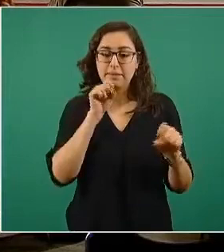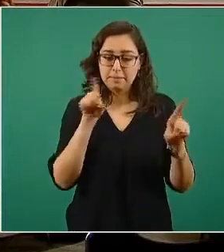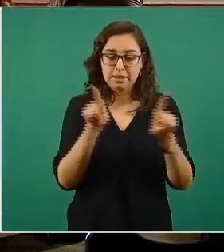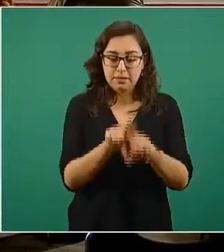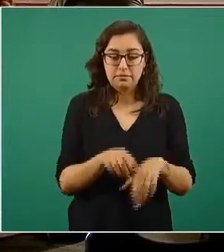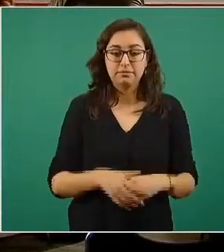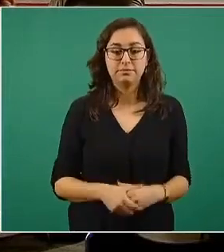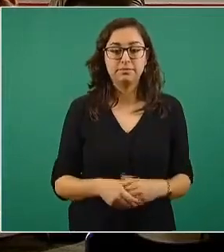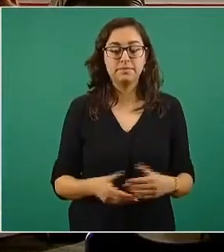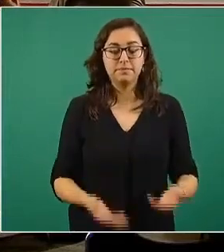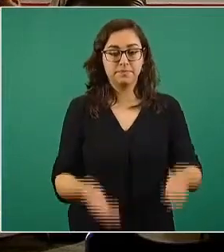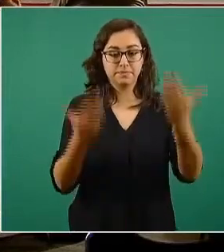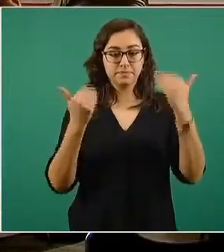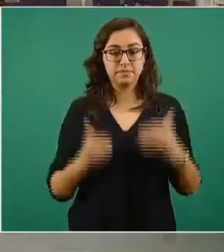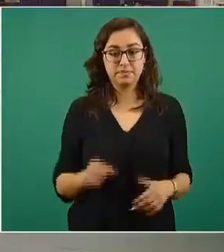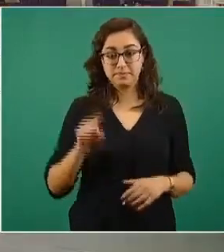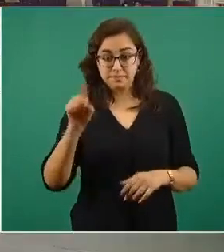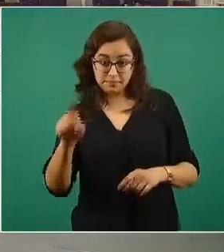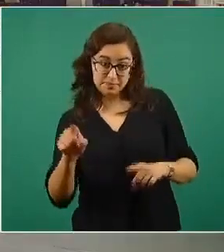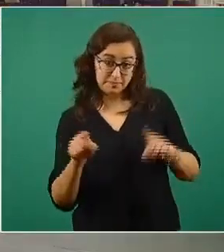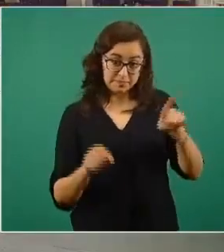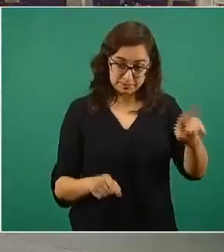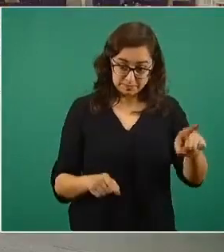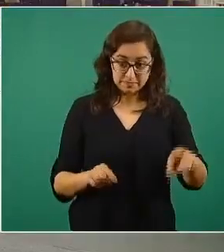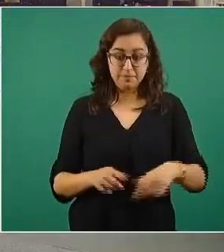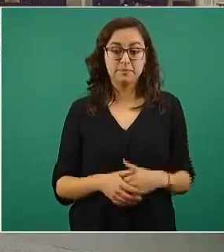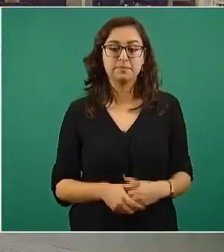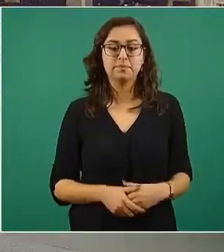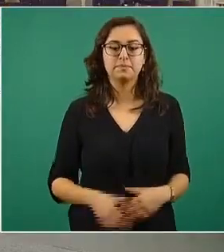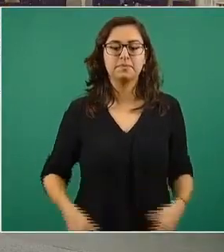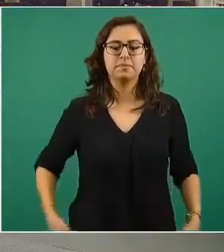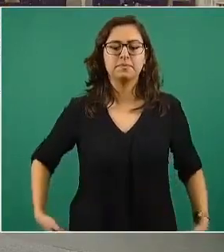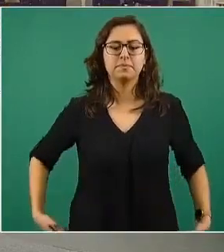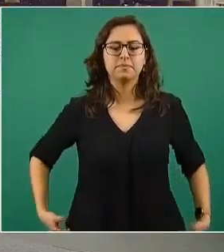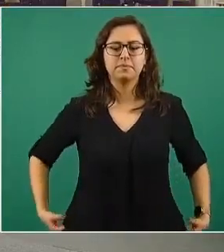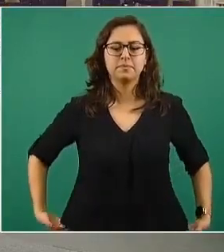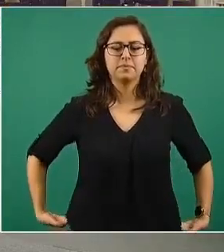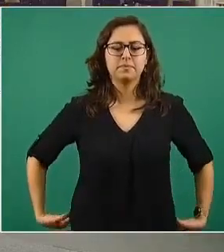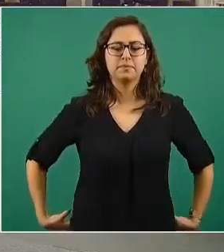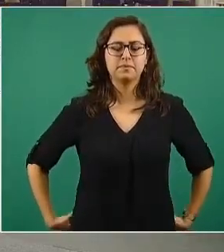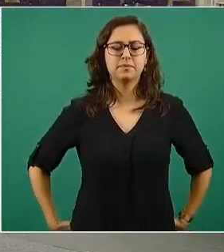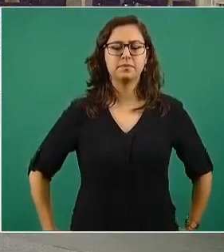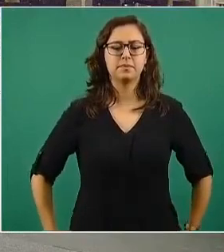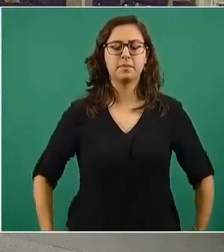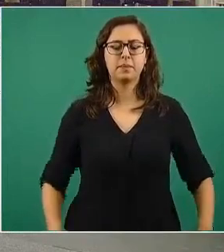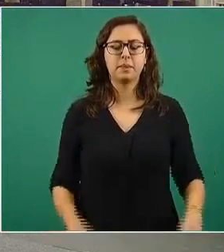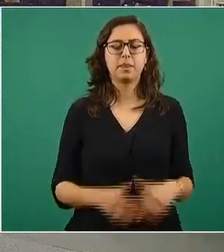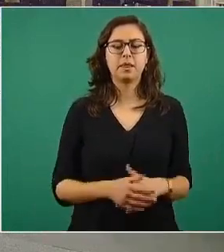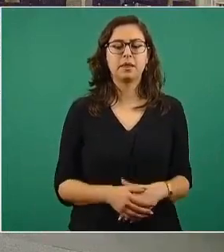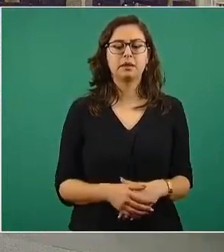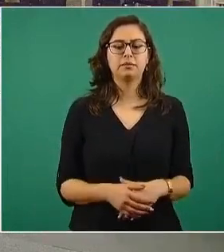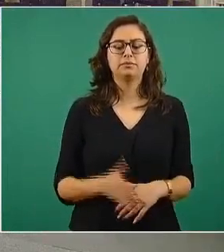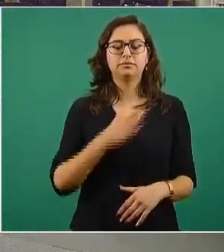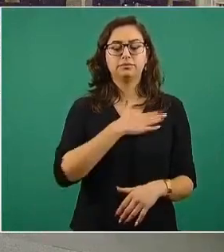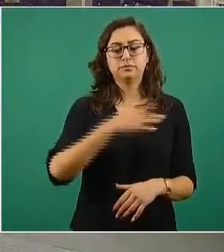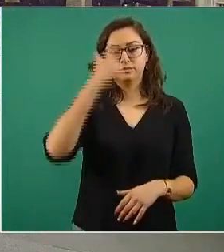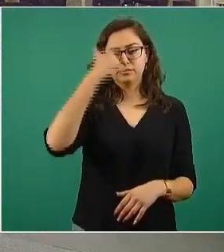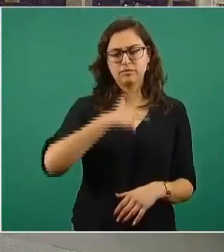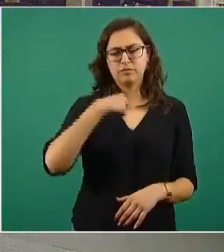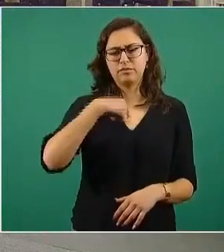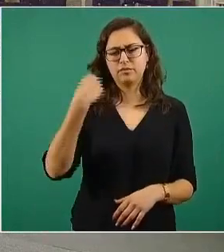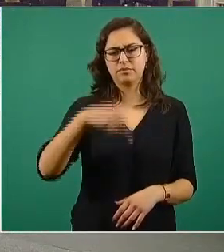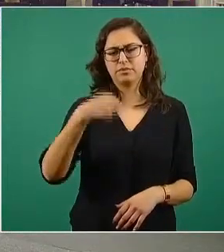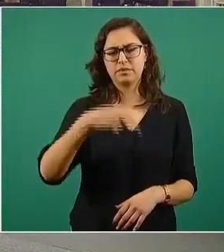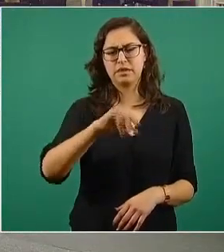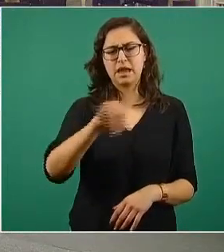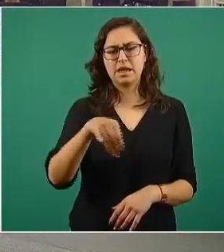Muchas gracias. Vamos a pasar con usted y nos vamos de este lado. Con usted, sí. Doctor, buenas noches. Yesenia Peralta de Business Energy